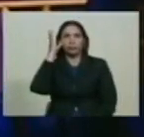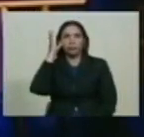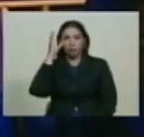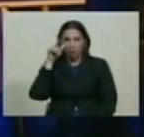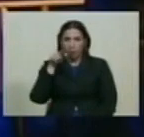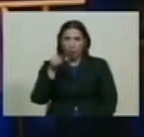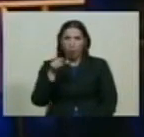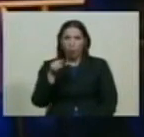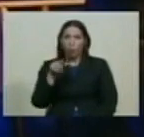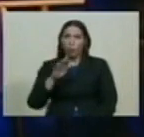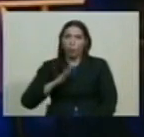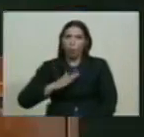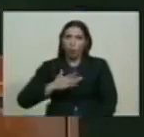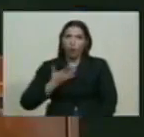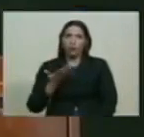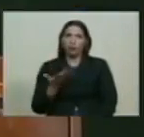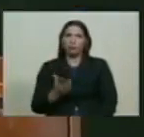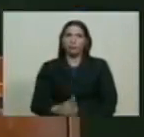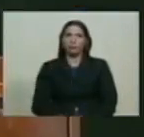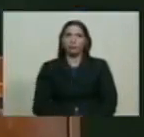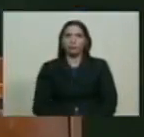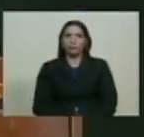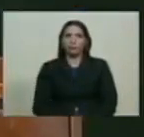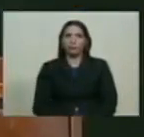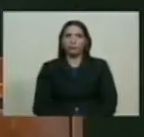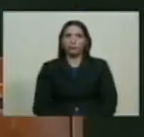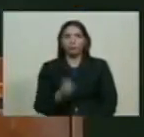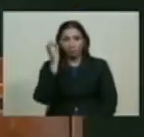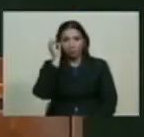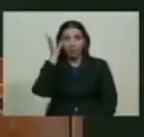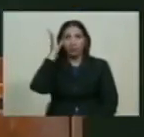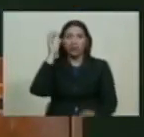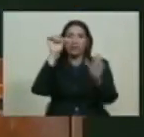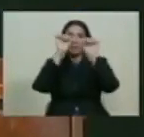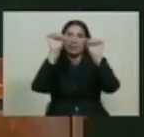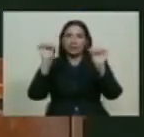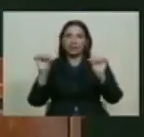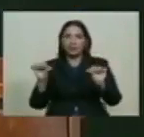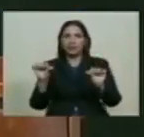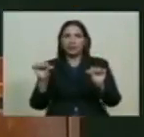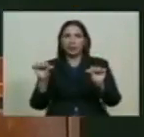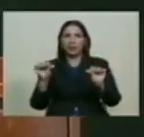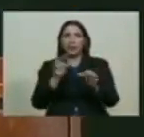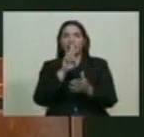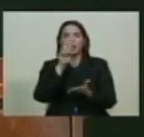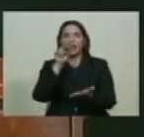figura puedan efectivamente crearse un sistema nacional de